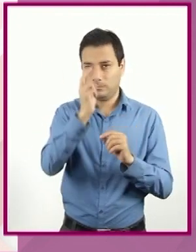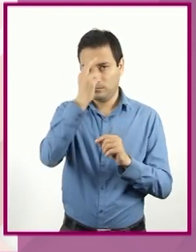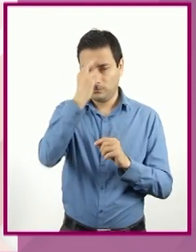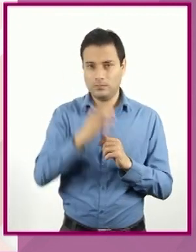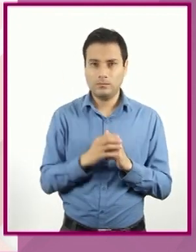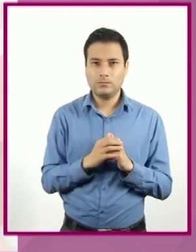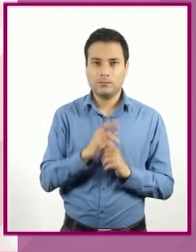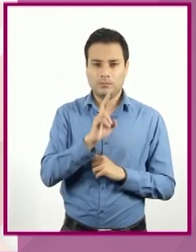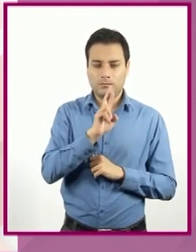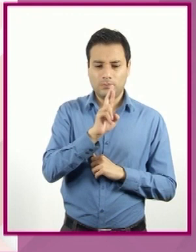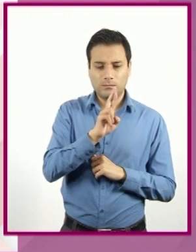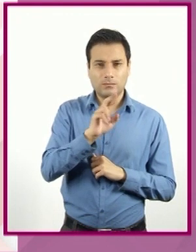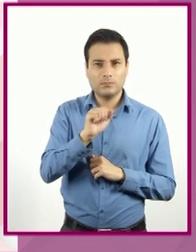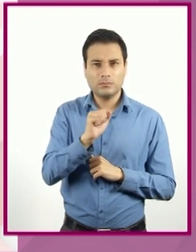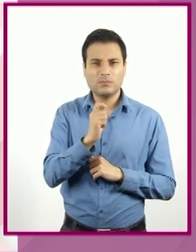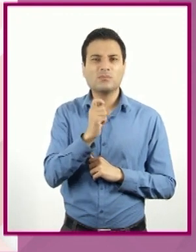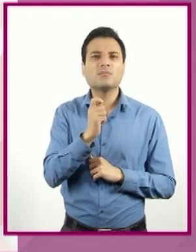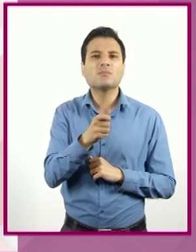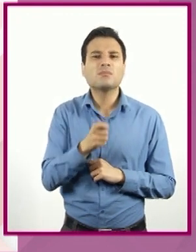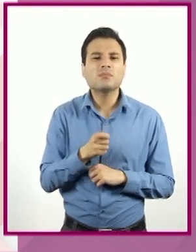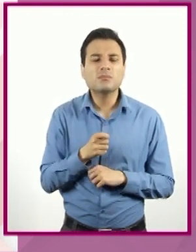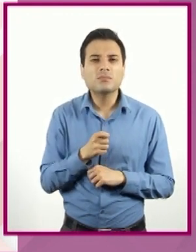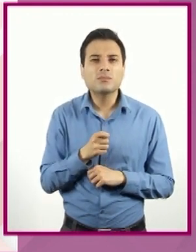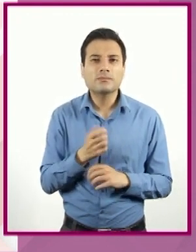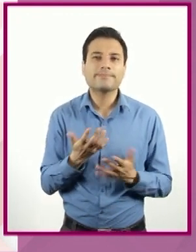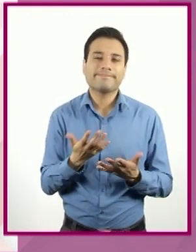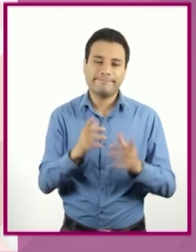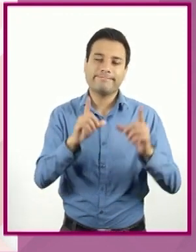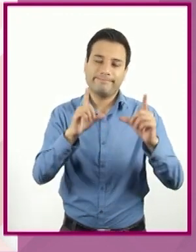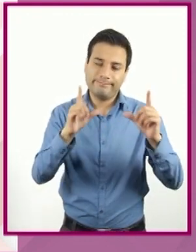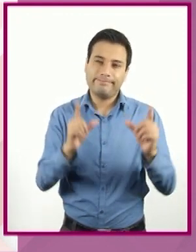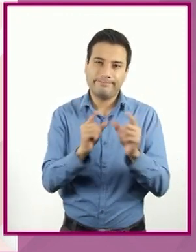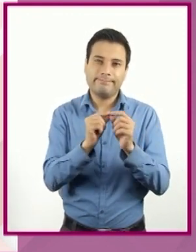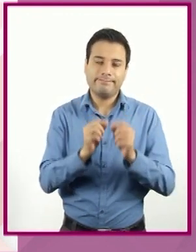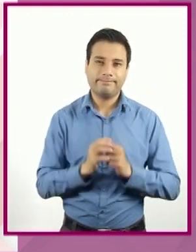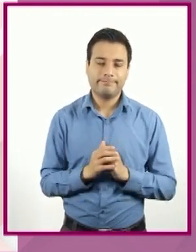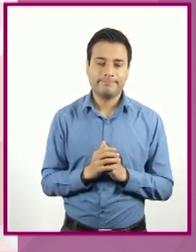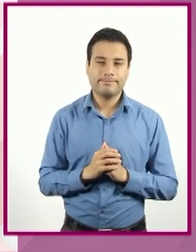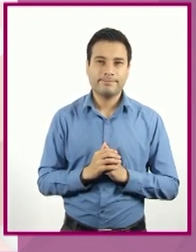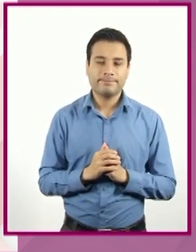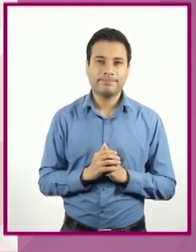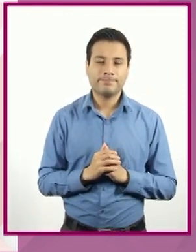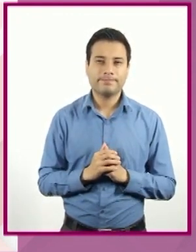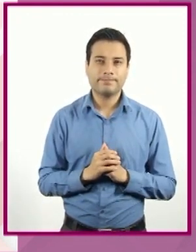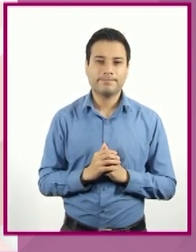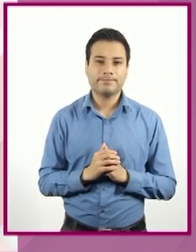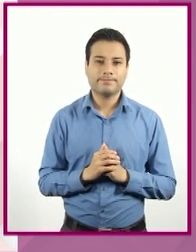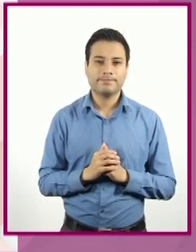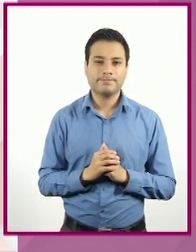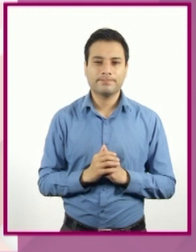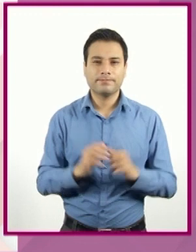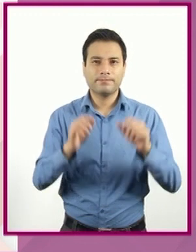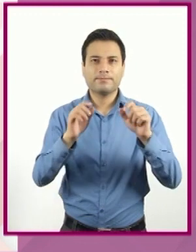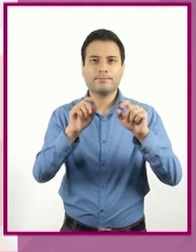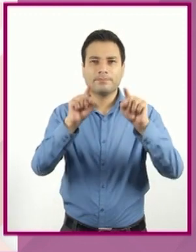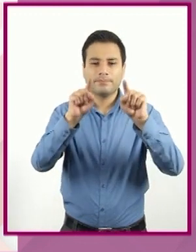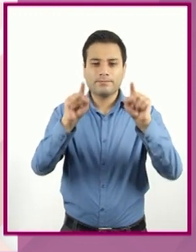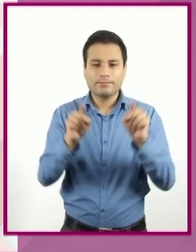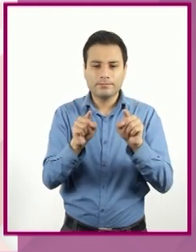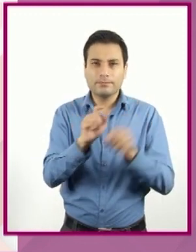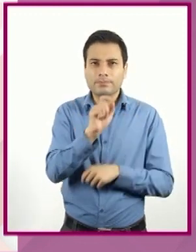siglas RS hacen referencia justamente al resumen. El uso de corchetes y puntos